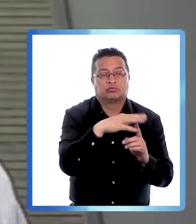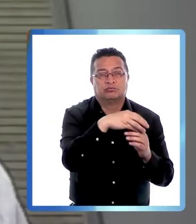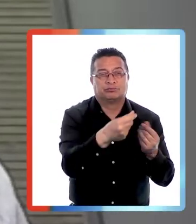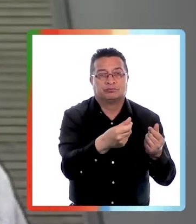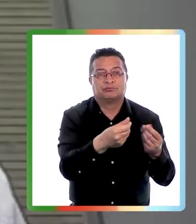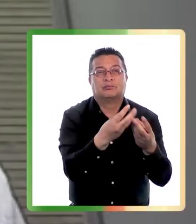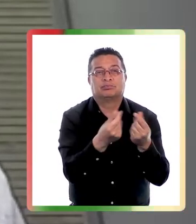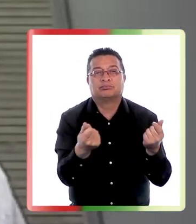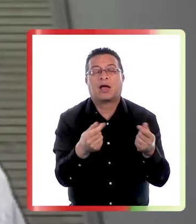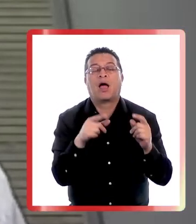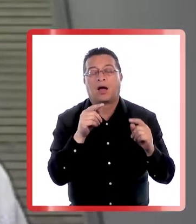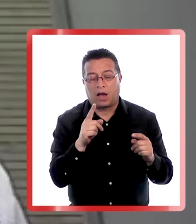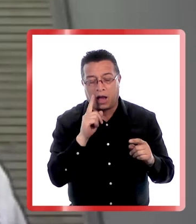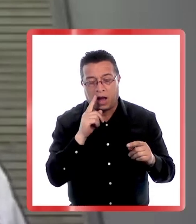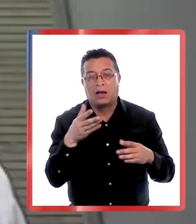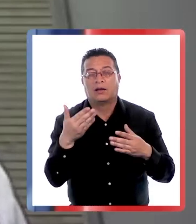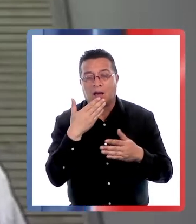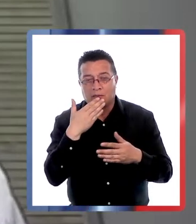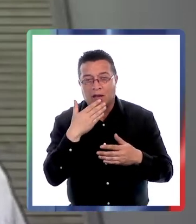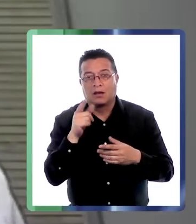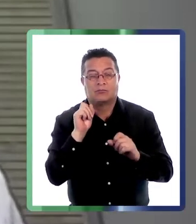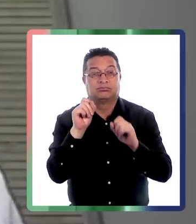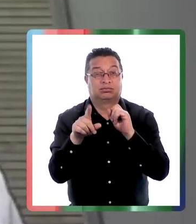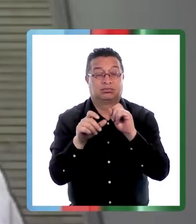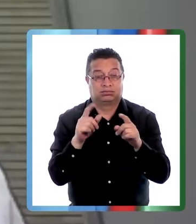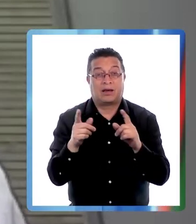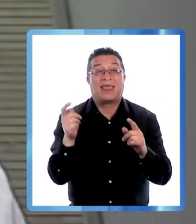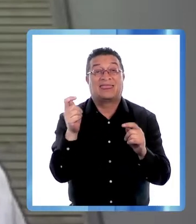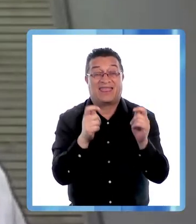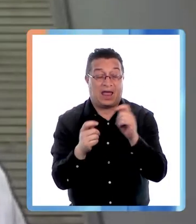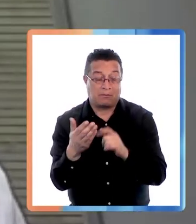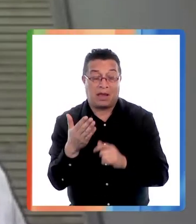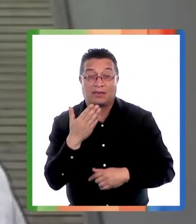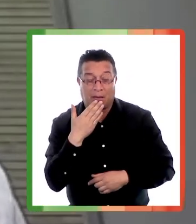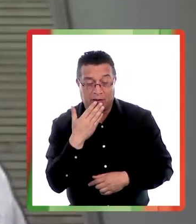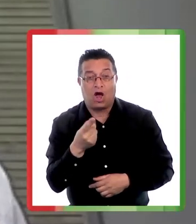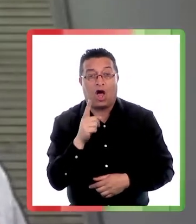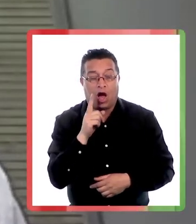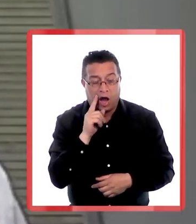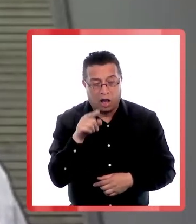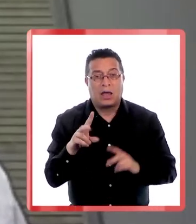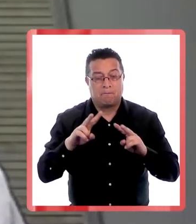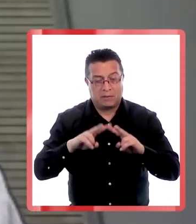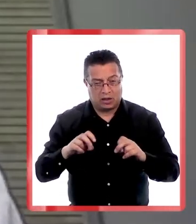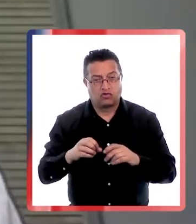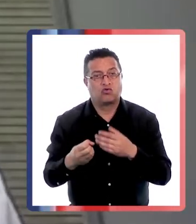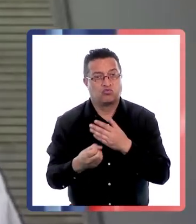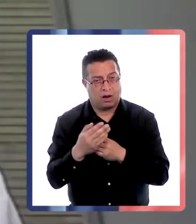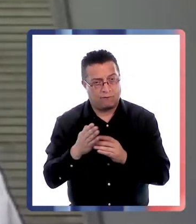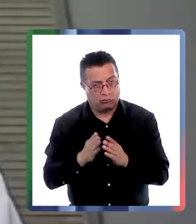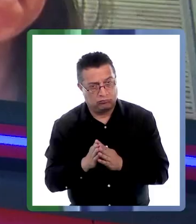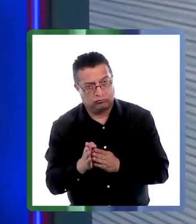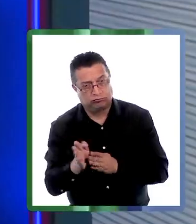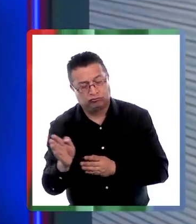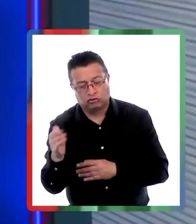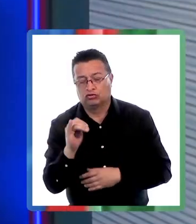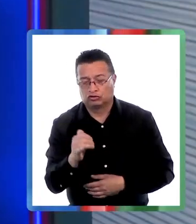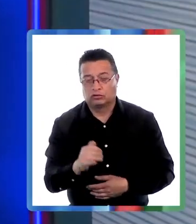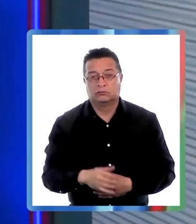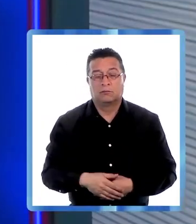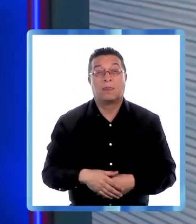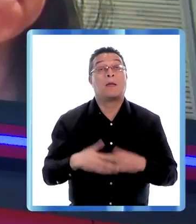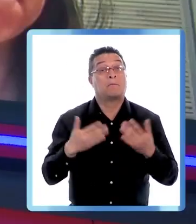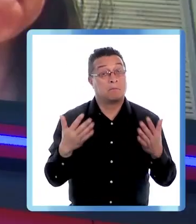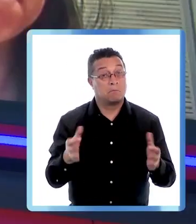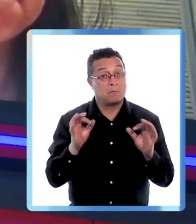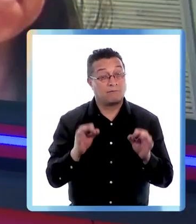Hay desarrollos también en el área de la inmunoterapia, y por ahí van las líneas de investigación. Perfecto,